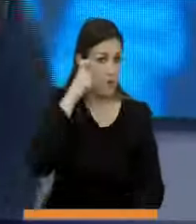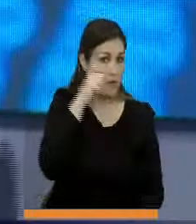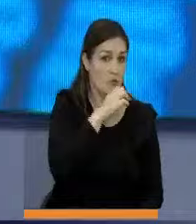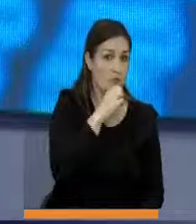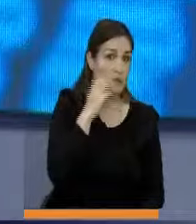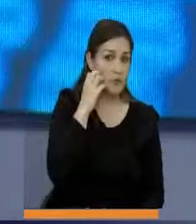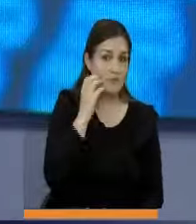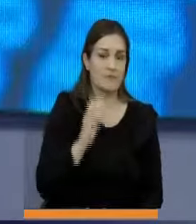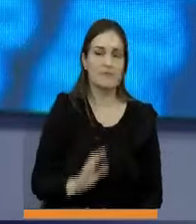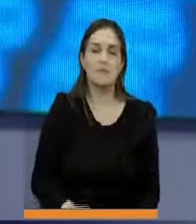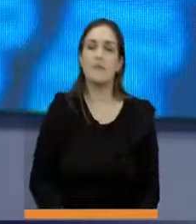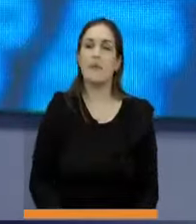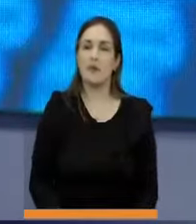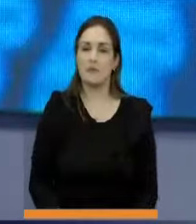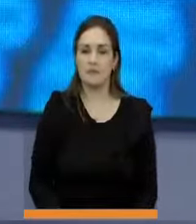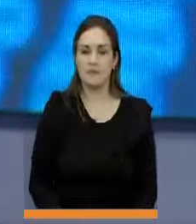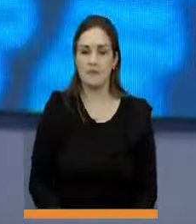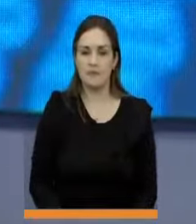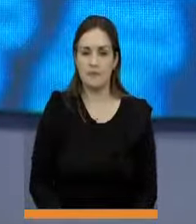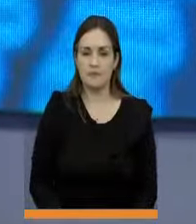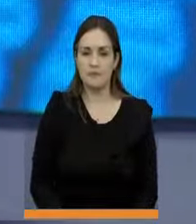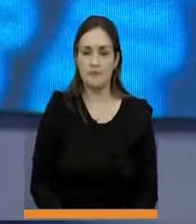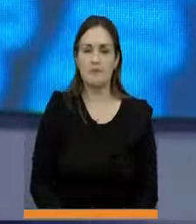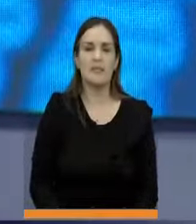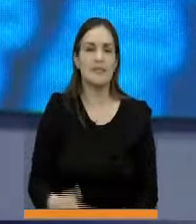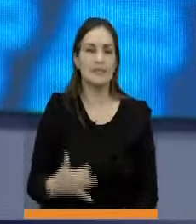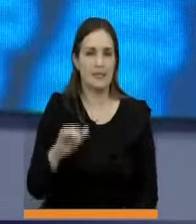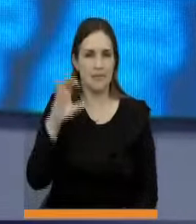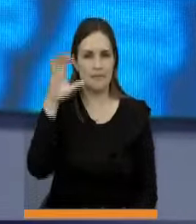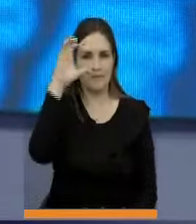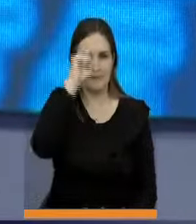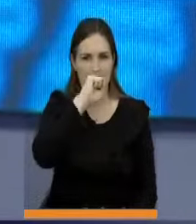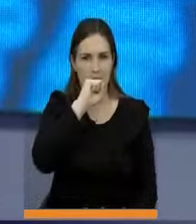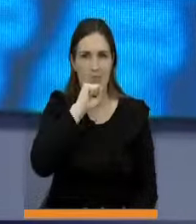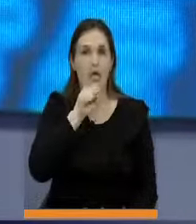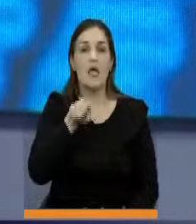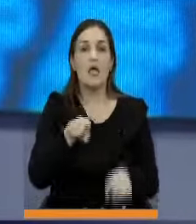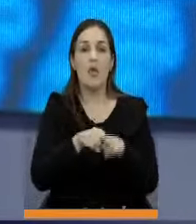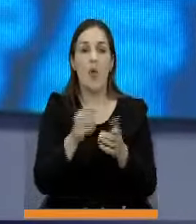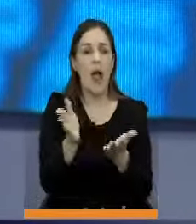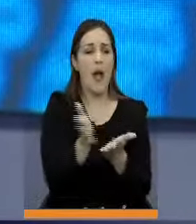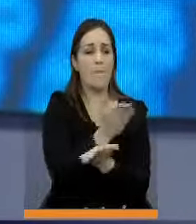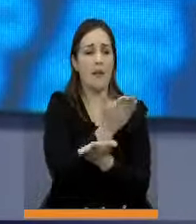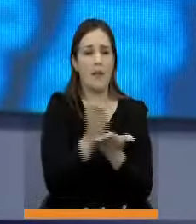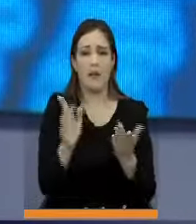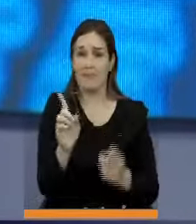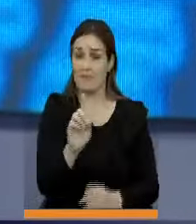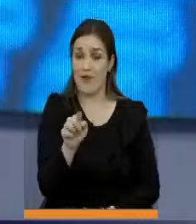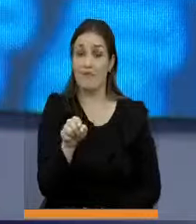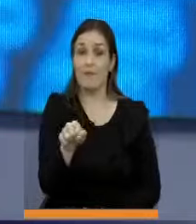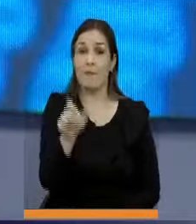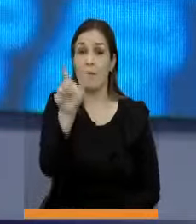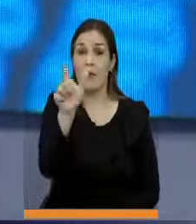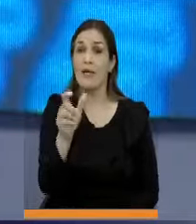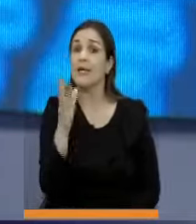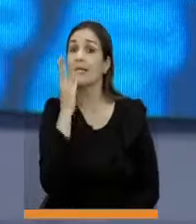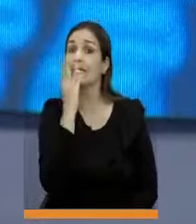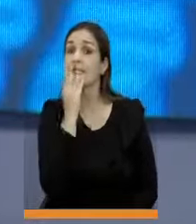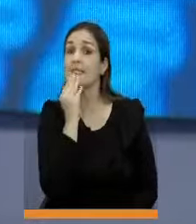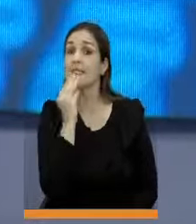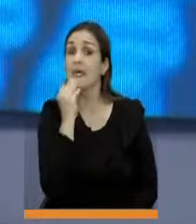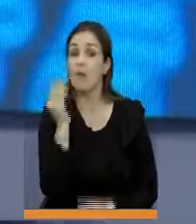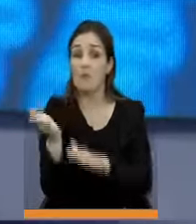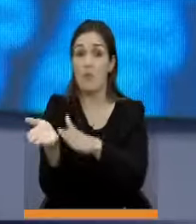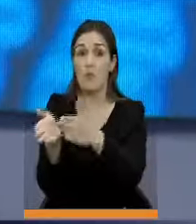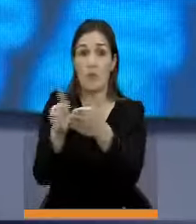Mira, ya está comprobado que hay una línea de conexión entre este ciudadano israelí, porque hay parte